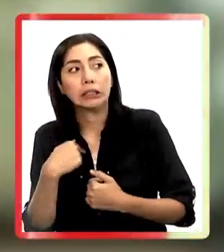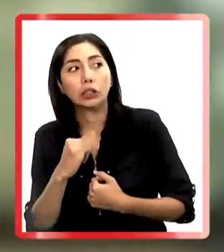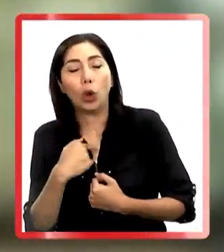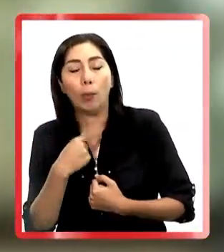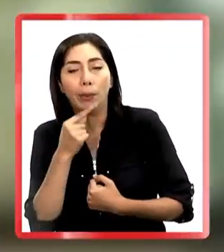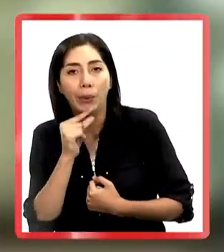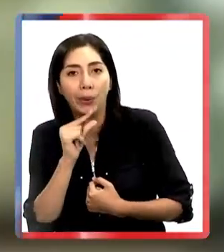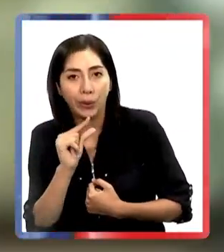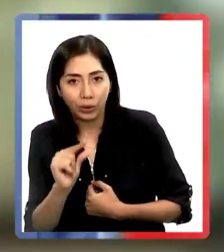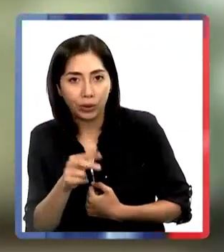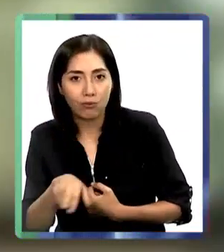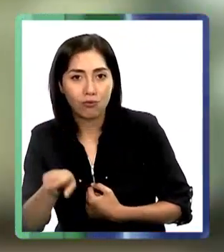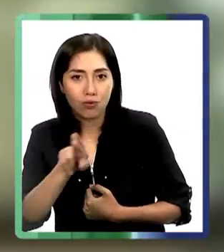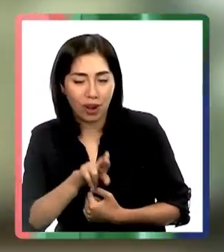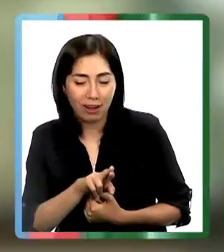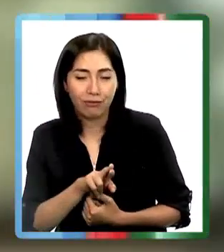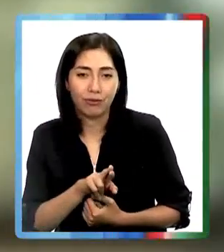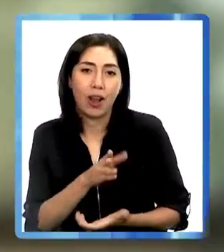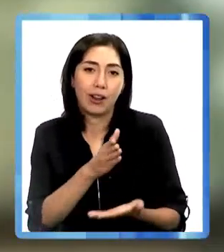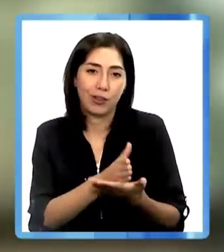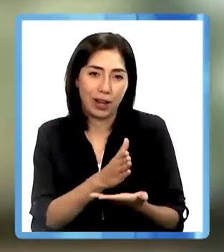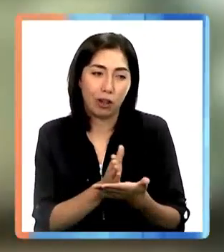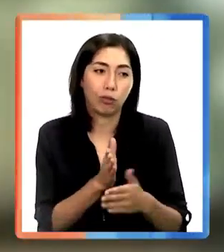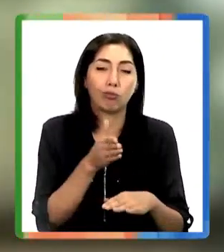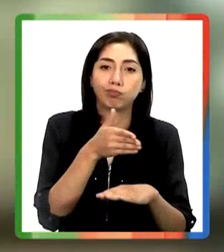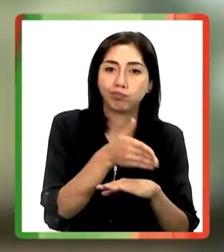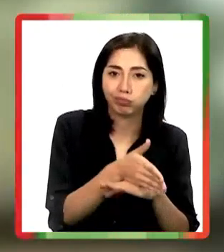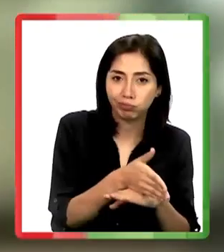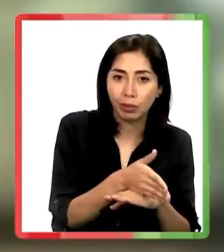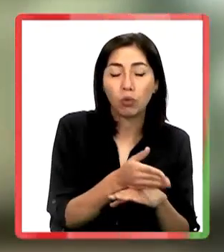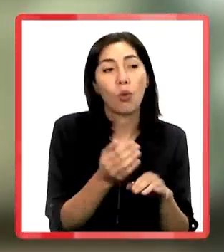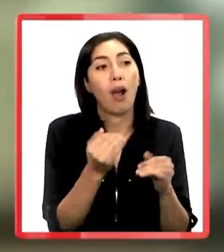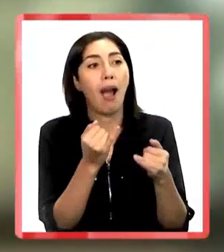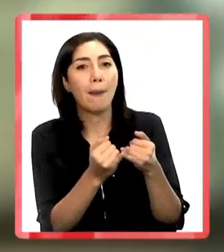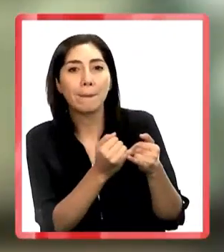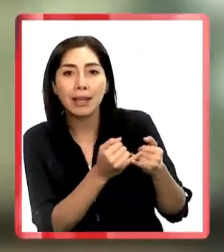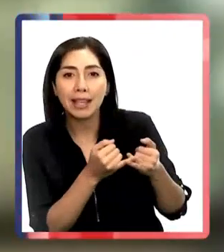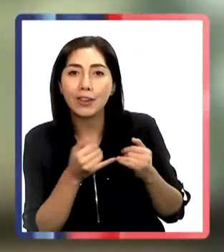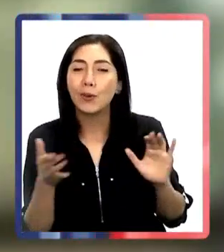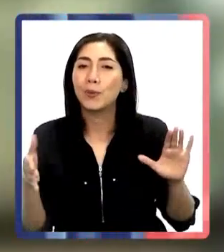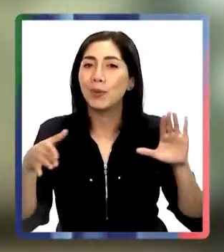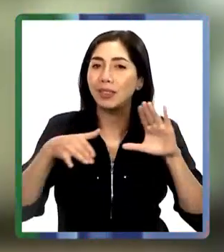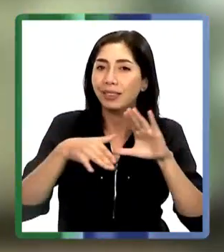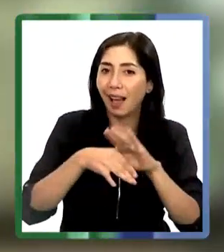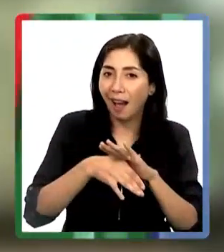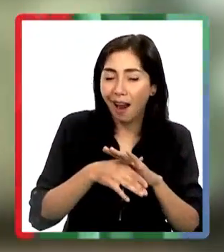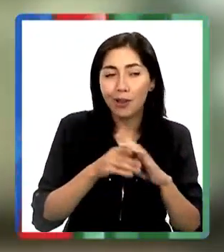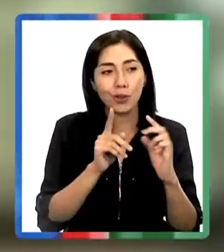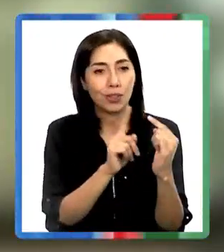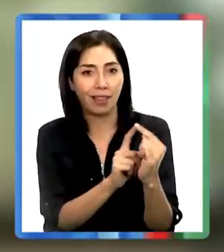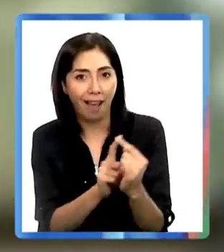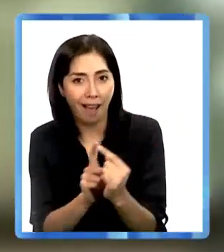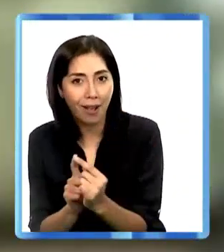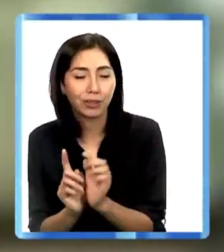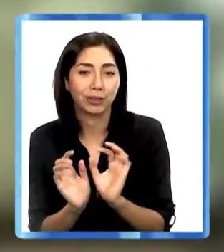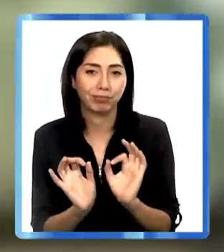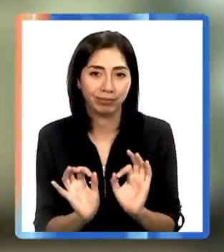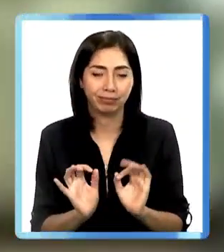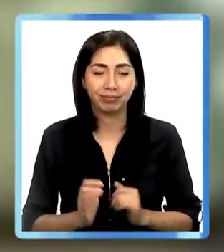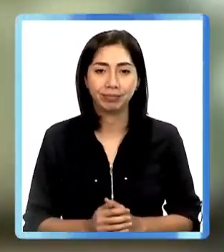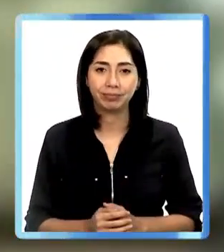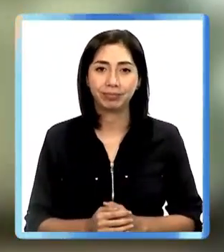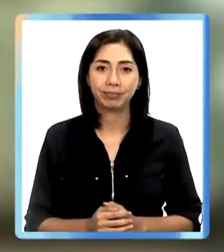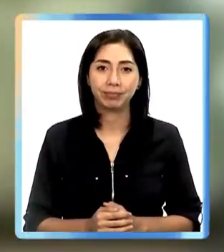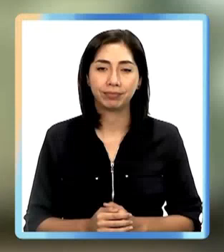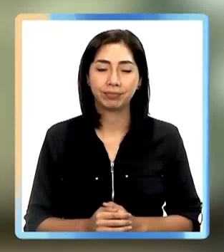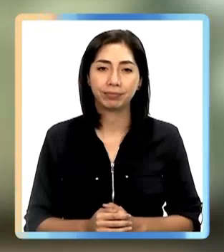la idea de volver al colegio, juntarse con sus amigos, entrar en contacto con ellos.